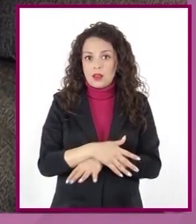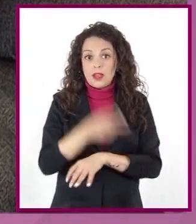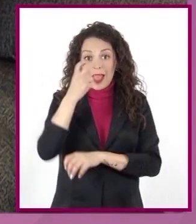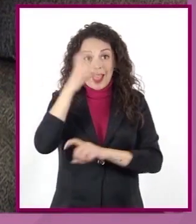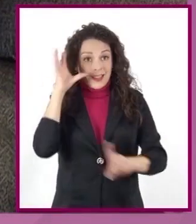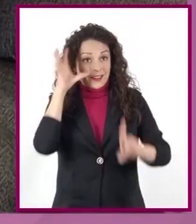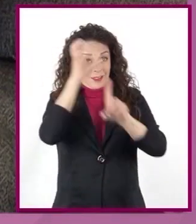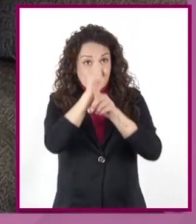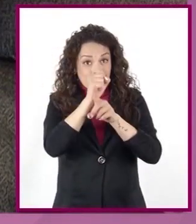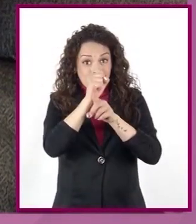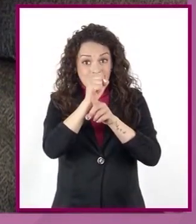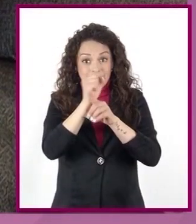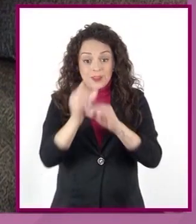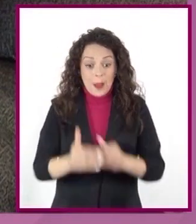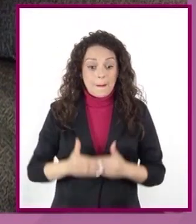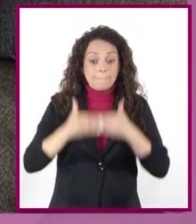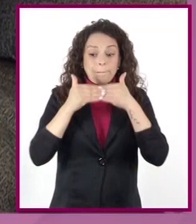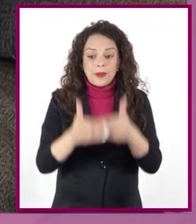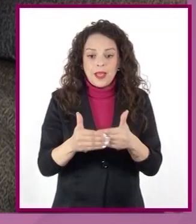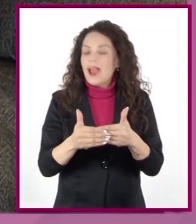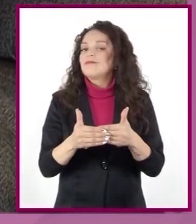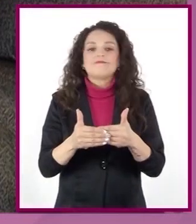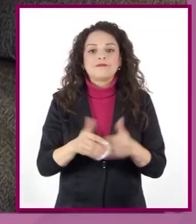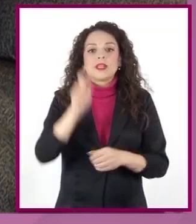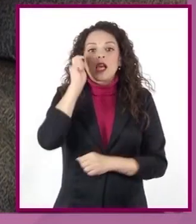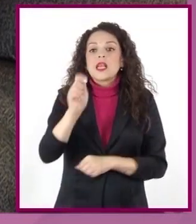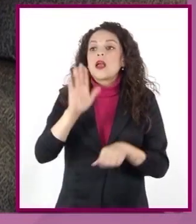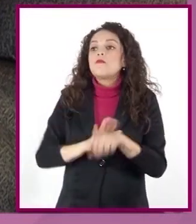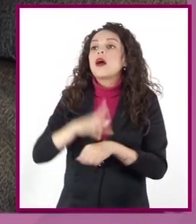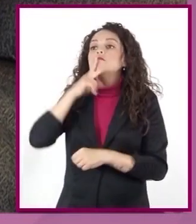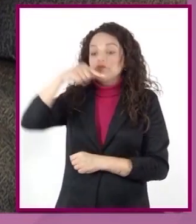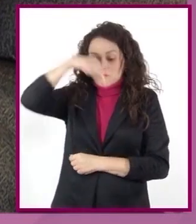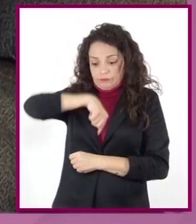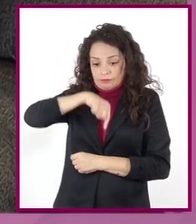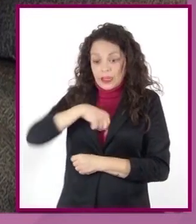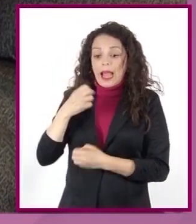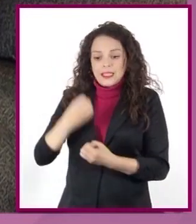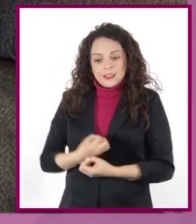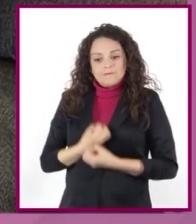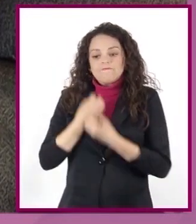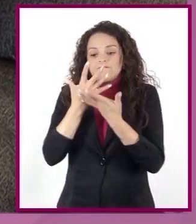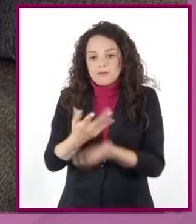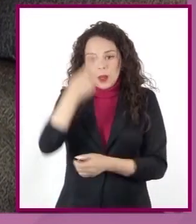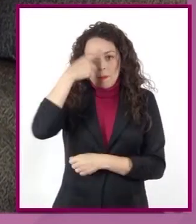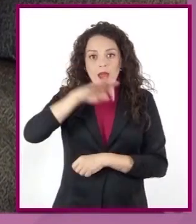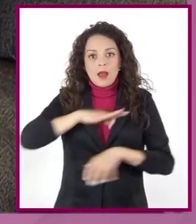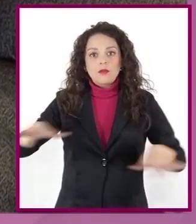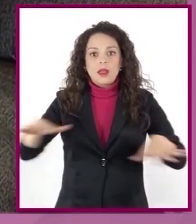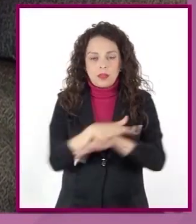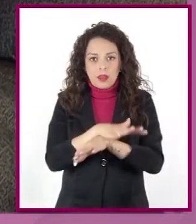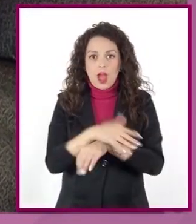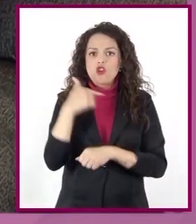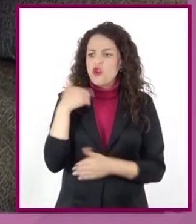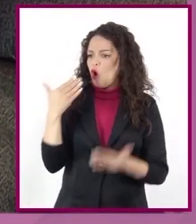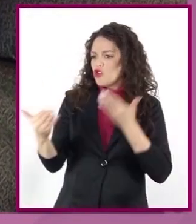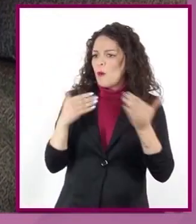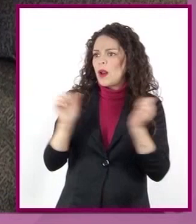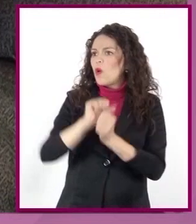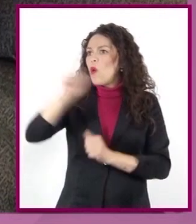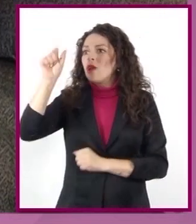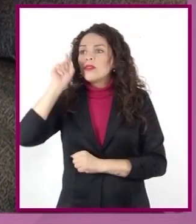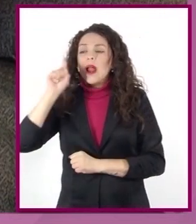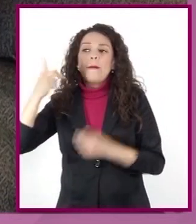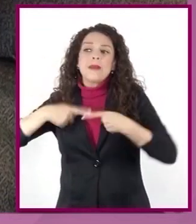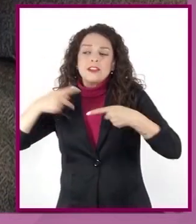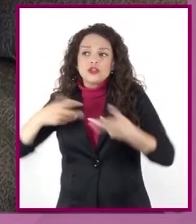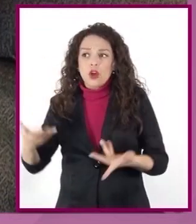lograr transformarnos, sacar lo mejor de nosotros y salir mejores de ese cambio. El reto no es compararnos con alguien más, ni ser mejores que alguien más.